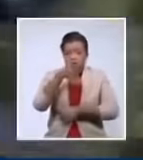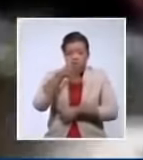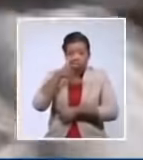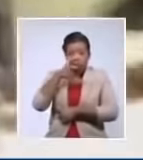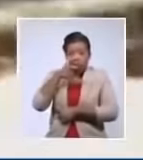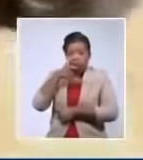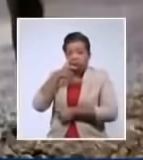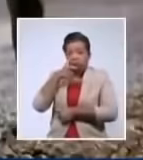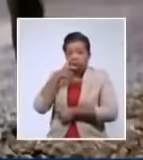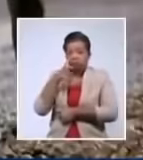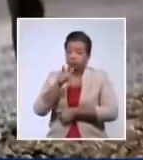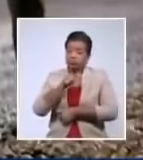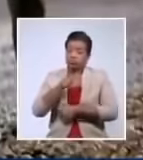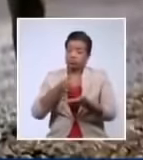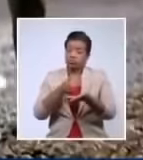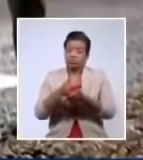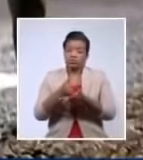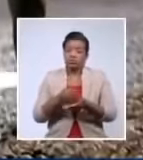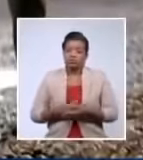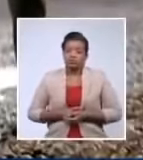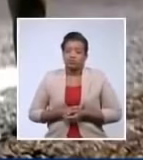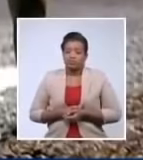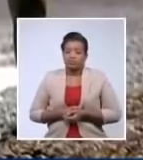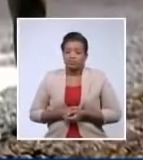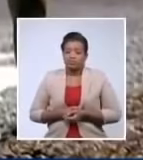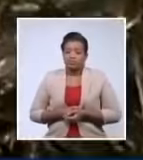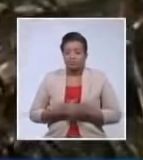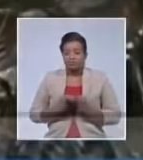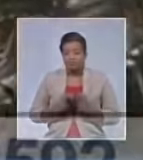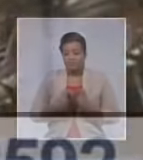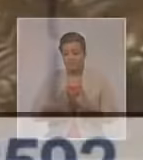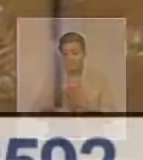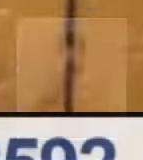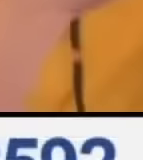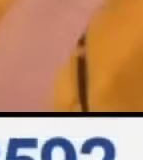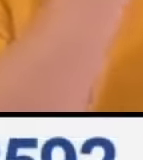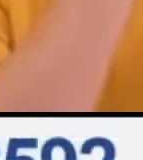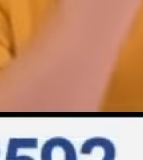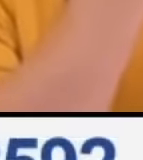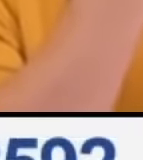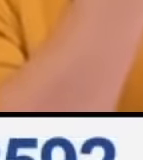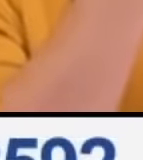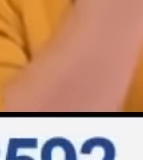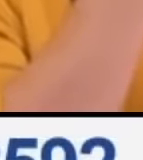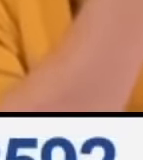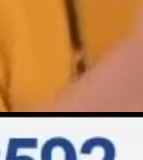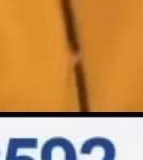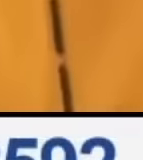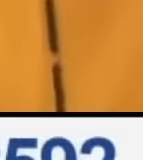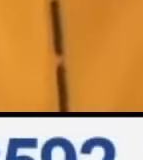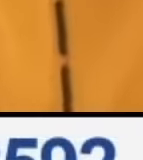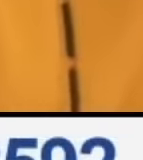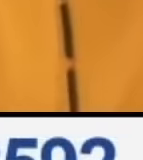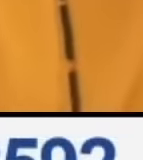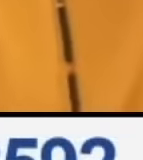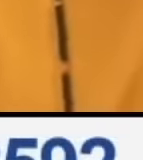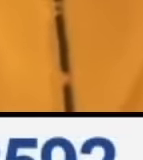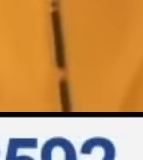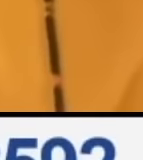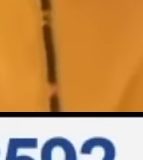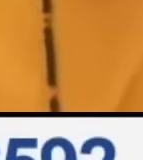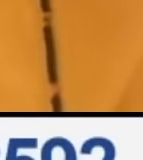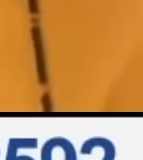que continúen con estas acciones. Fue un reporte de los estudios Taínos para el... Me encanta, en Batabanó, fue en